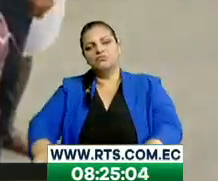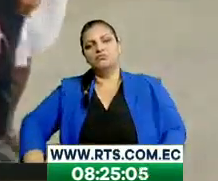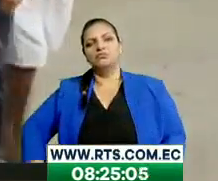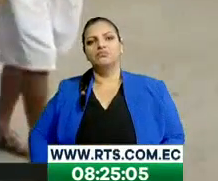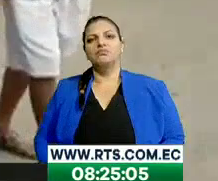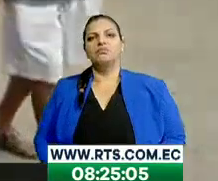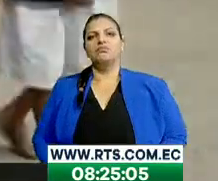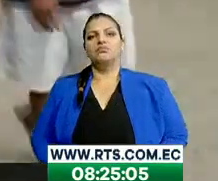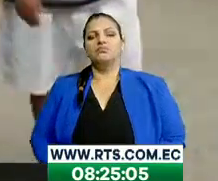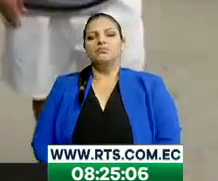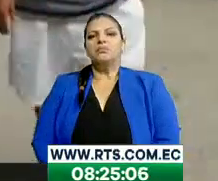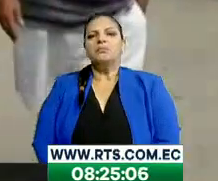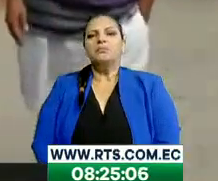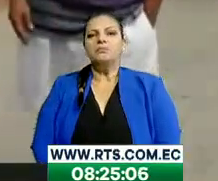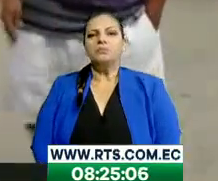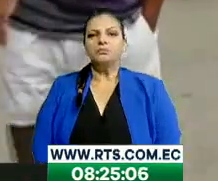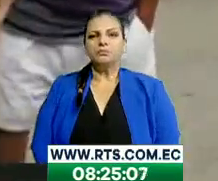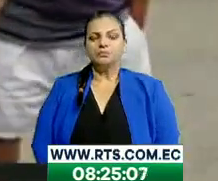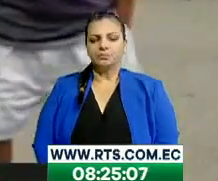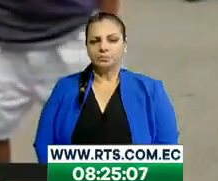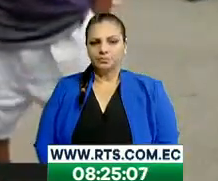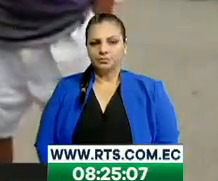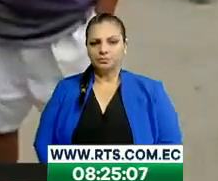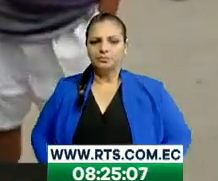Julio César Saura.